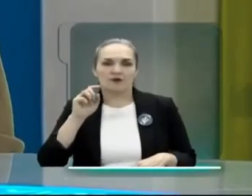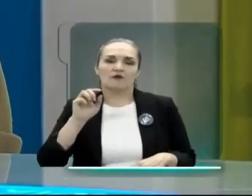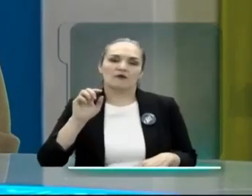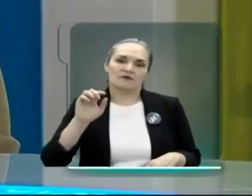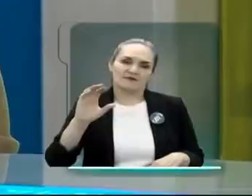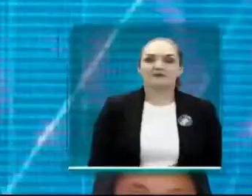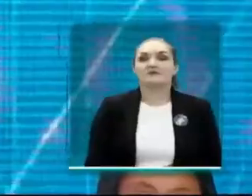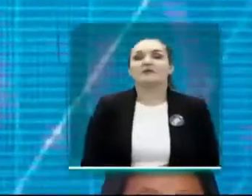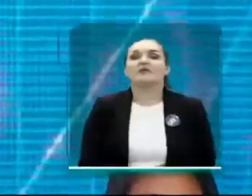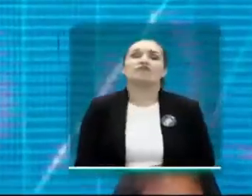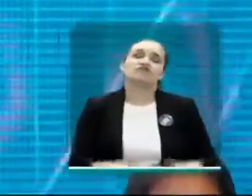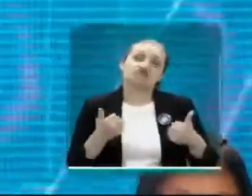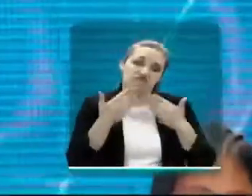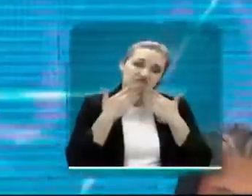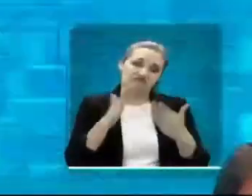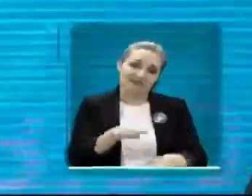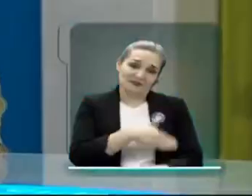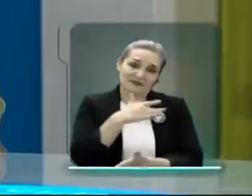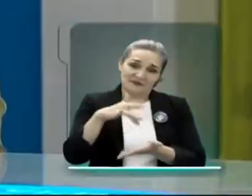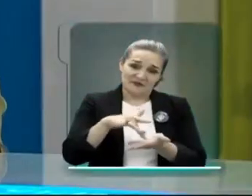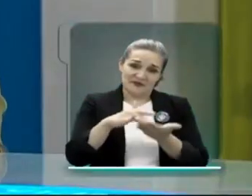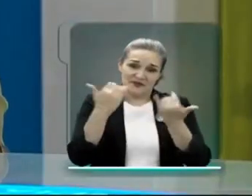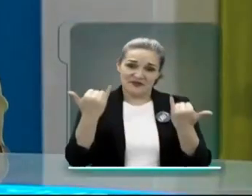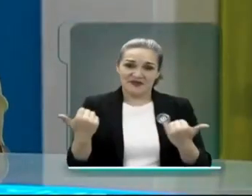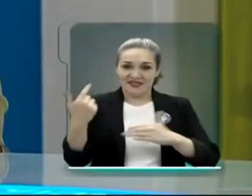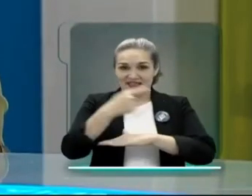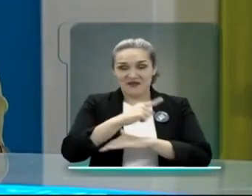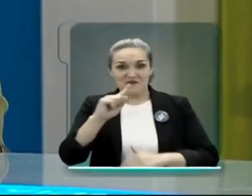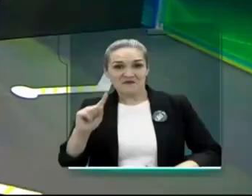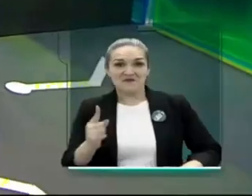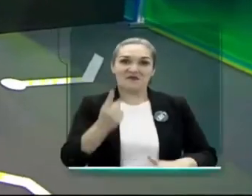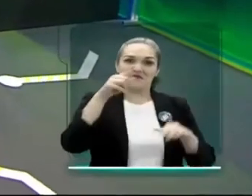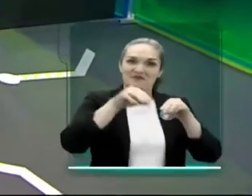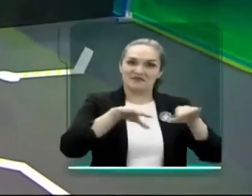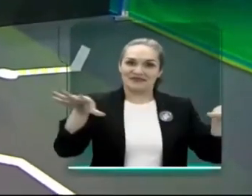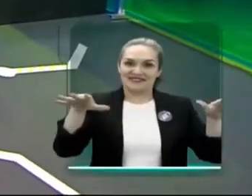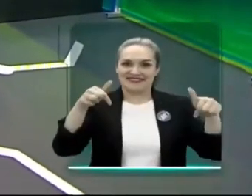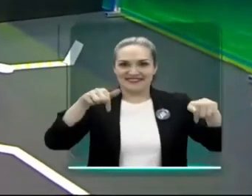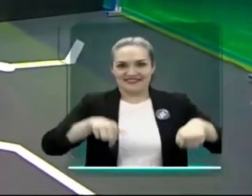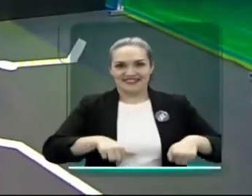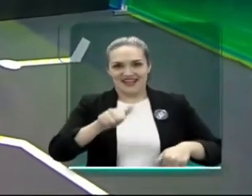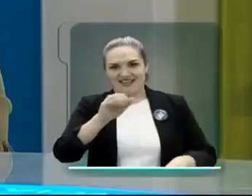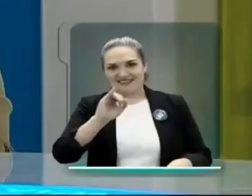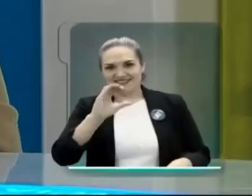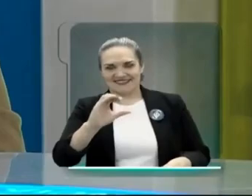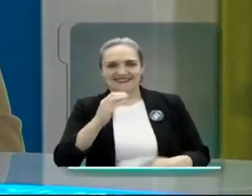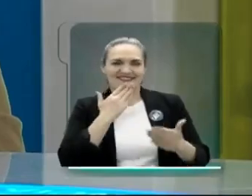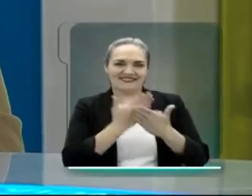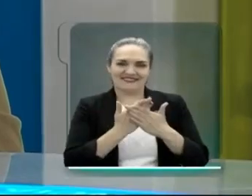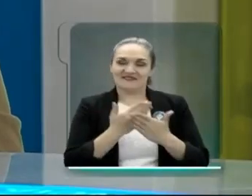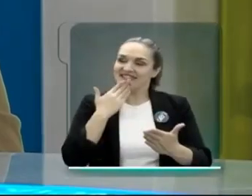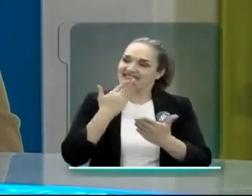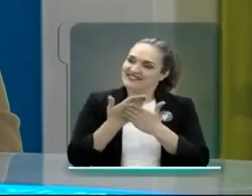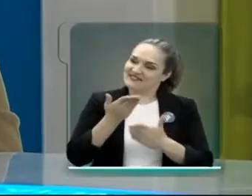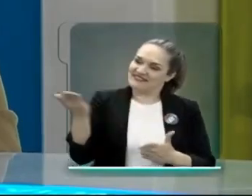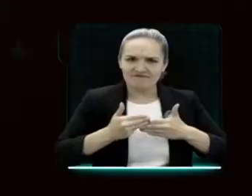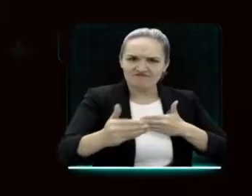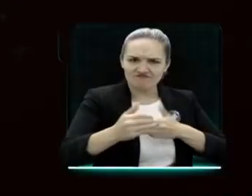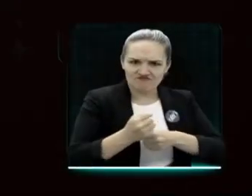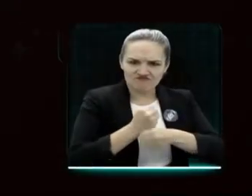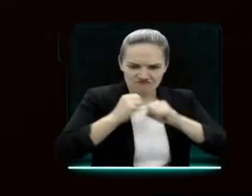www.adenunciarpolicianacional.gov.co. Muchas gracias, ministra, por habernos acompañado en esta primera misión de la AIC. Muchas gracias. A ustedes, muchas